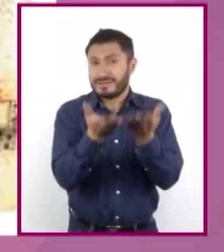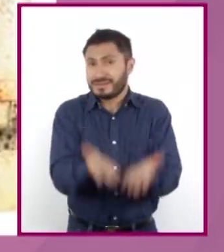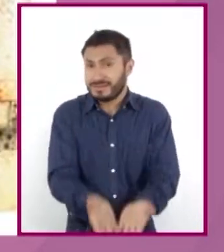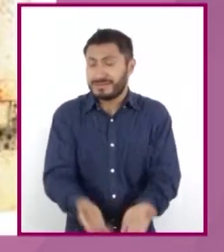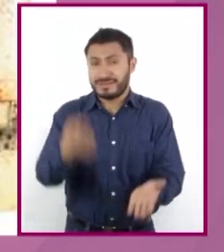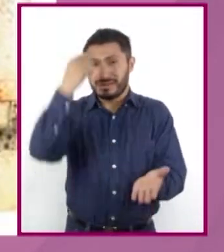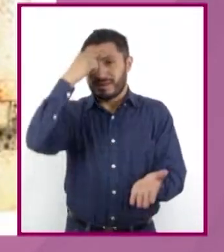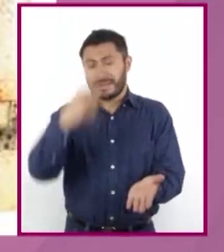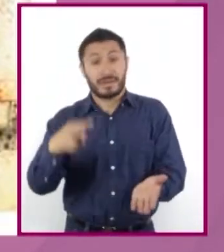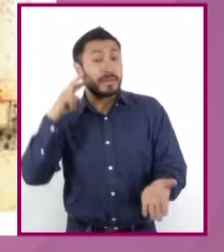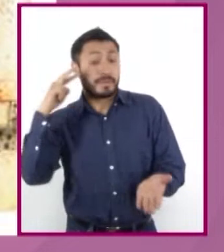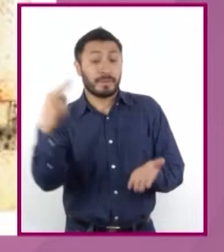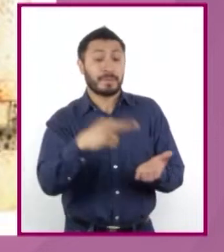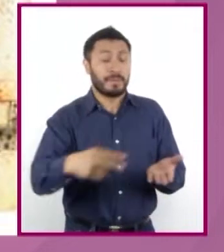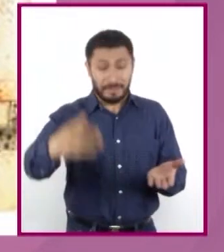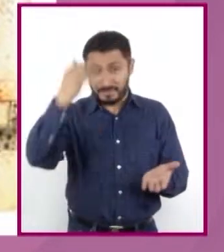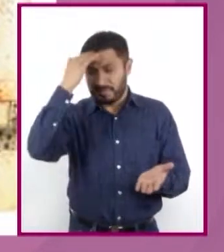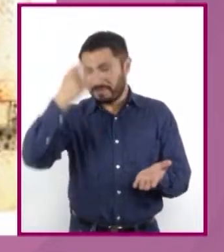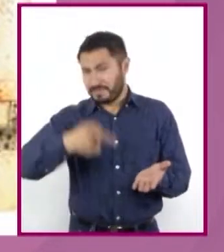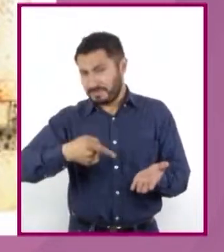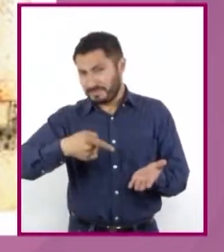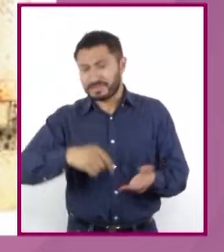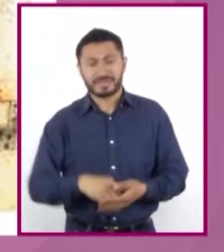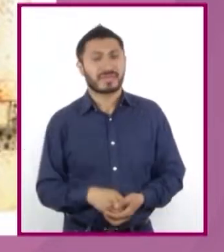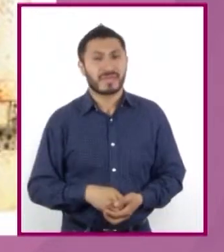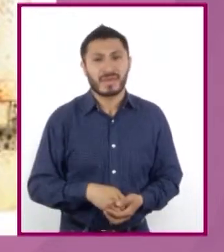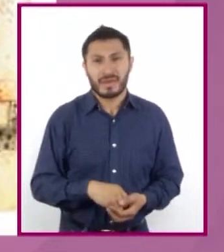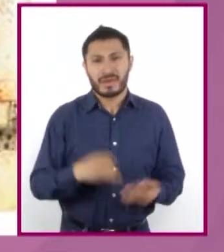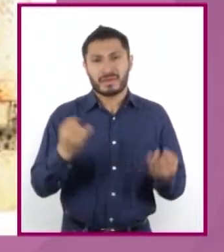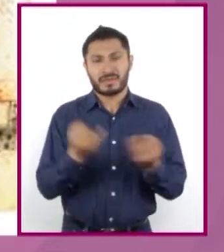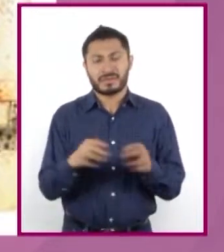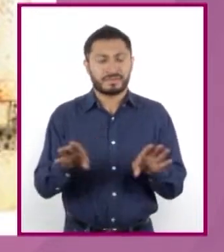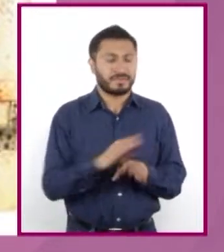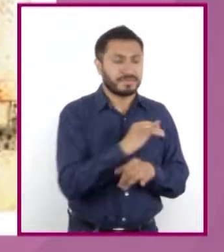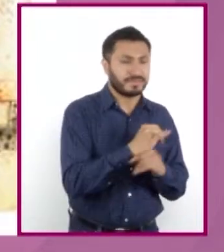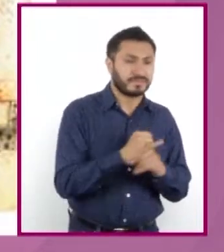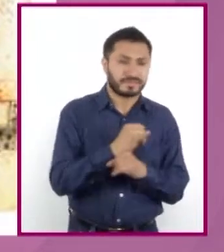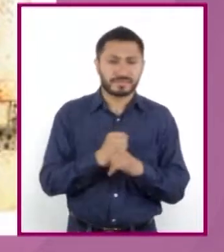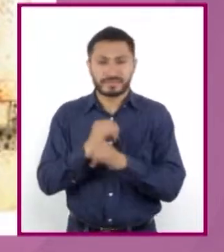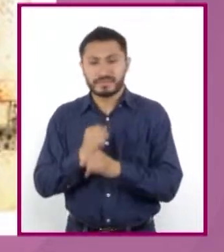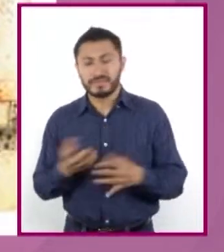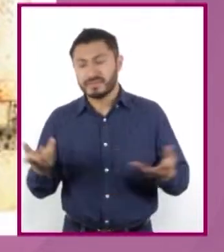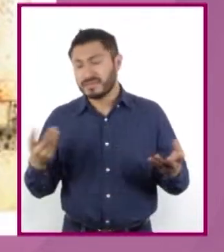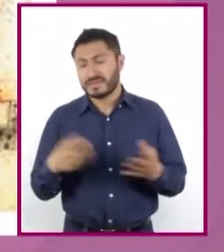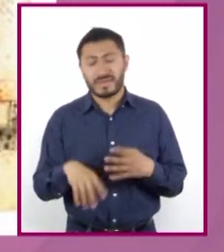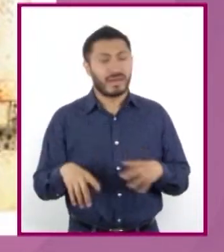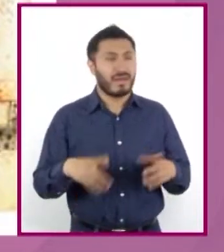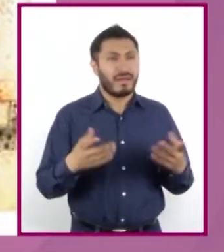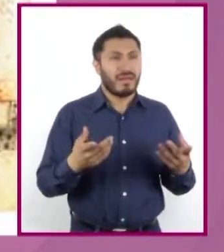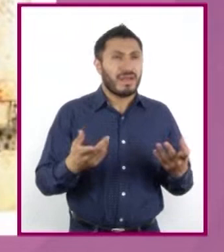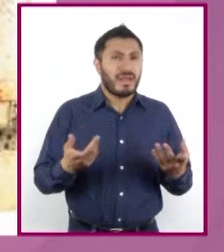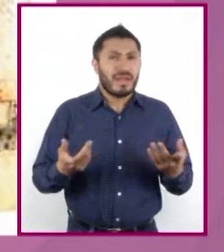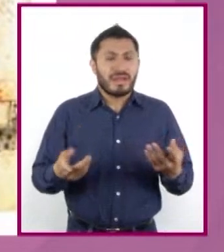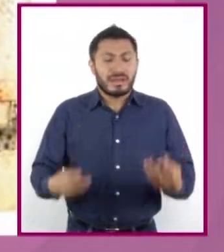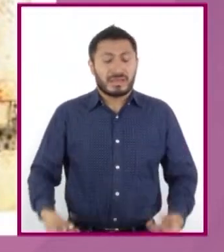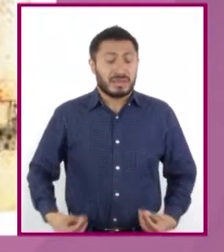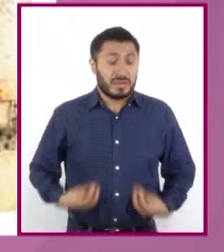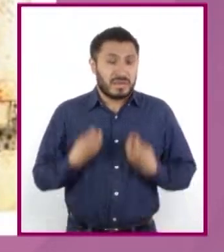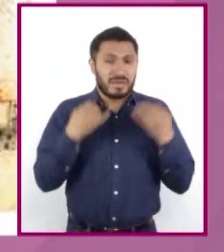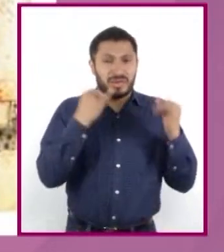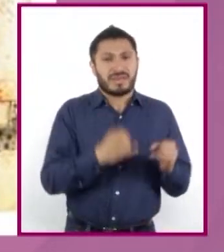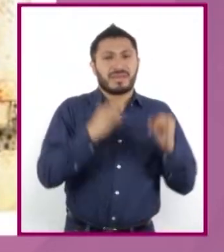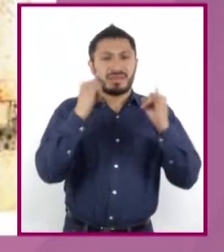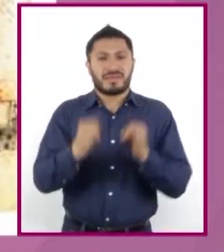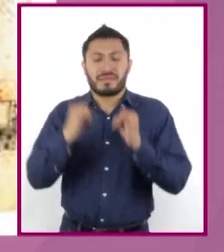desvanece, por otro lado, a una indagación sobre la transformación ineluctable de las vidas individuales, los grupos,